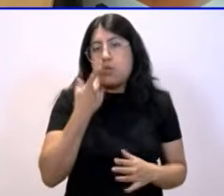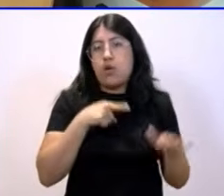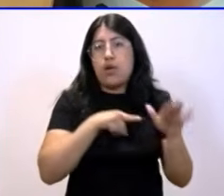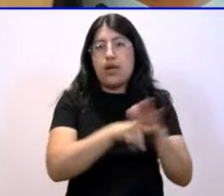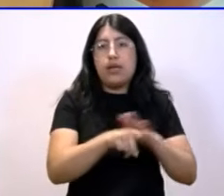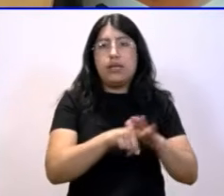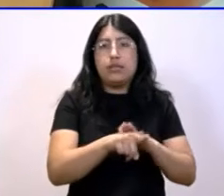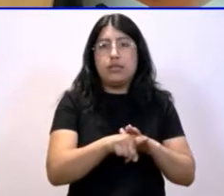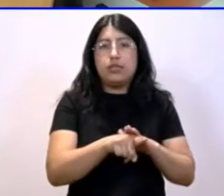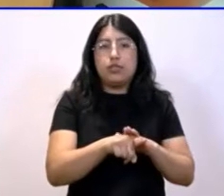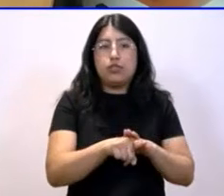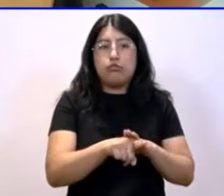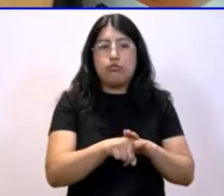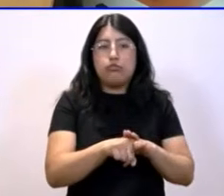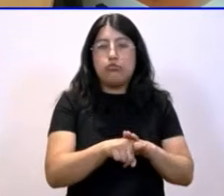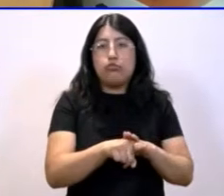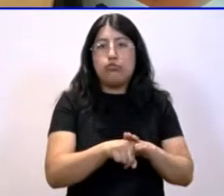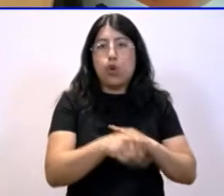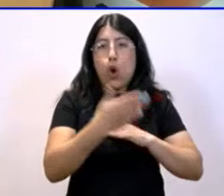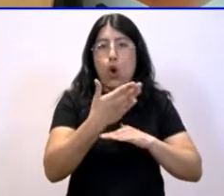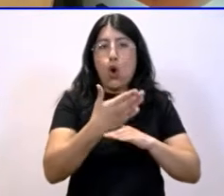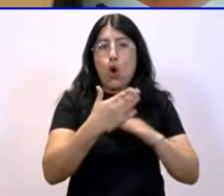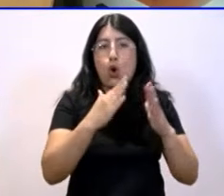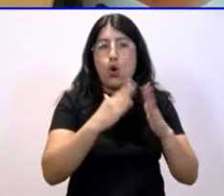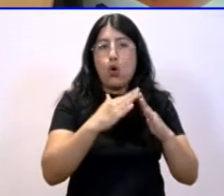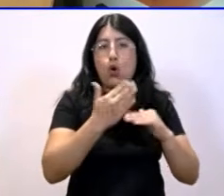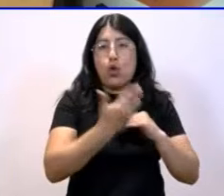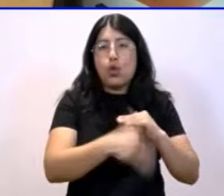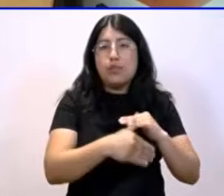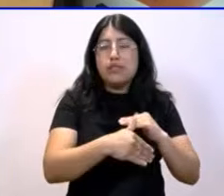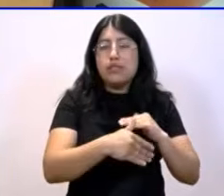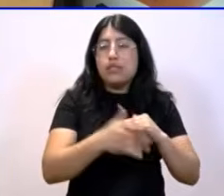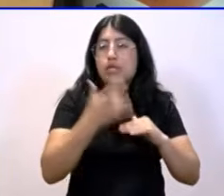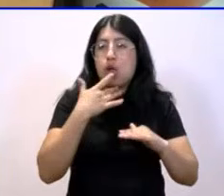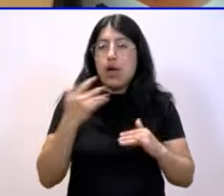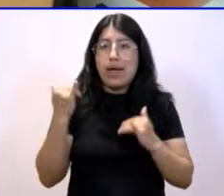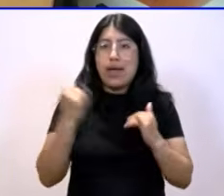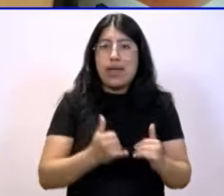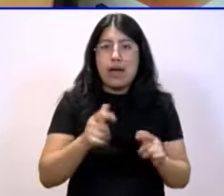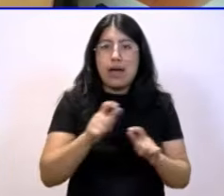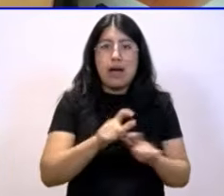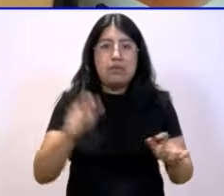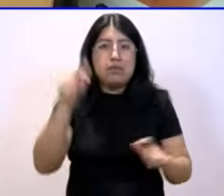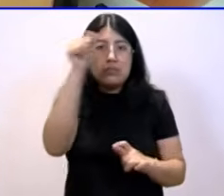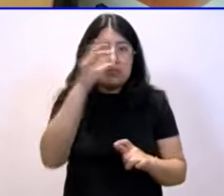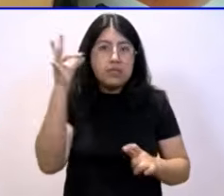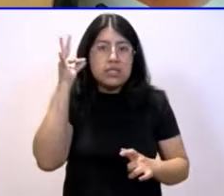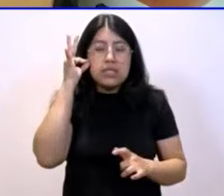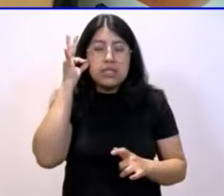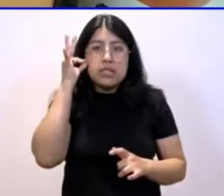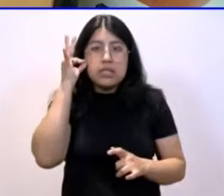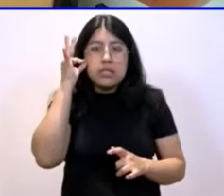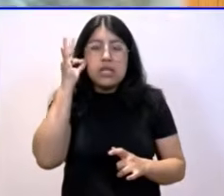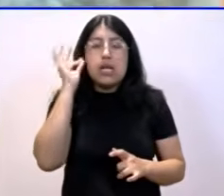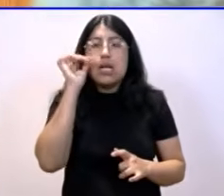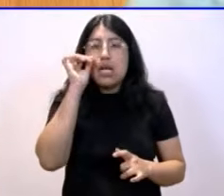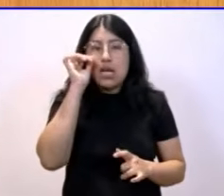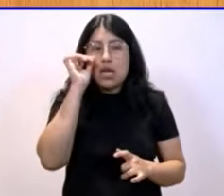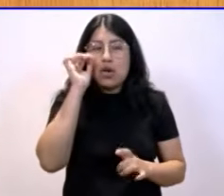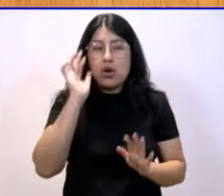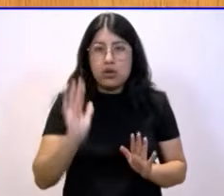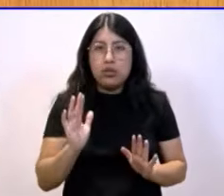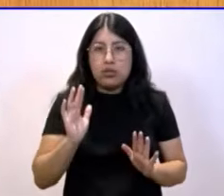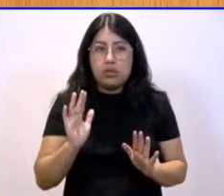del domicilio donde han llegado chicos y chicas migrantes, ¿verdad?, que lo han privatizado ustedes con una empresa. Es verdad que es complicado